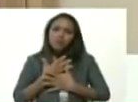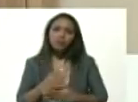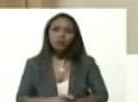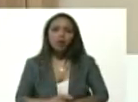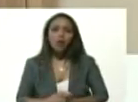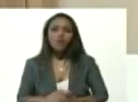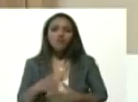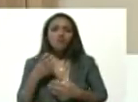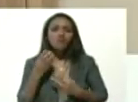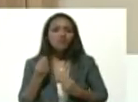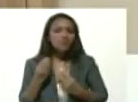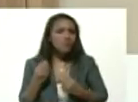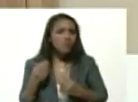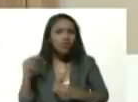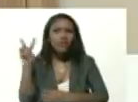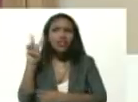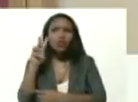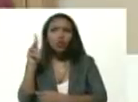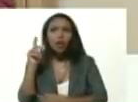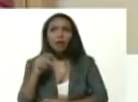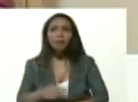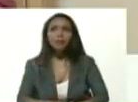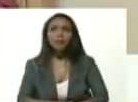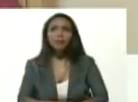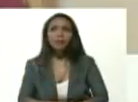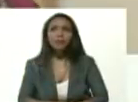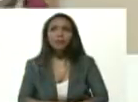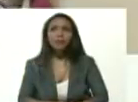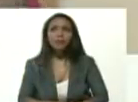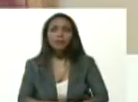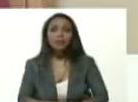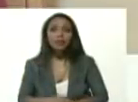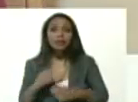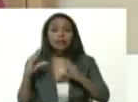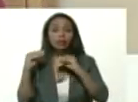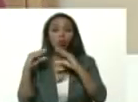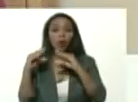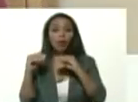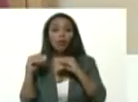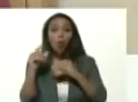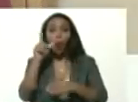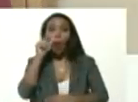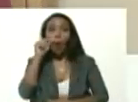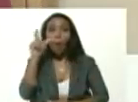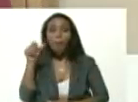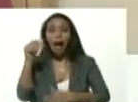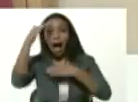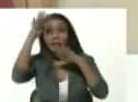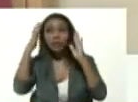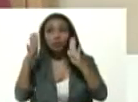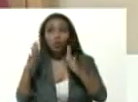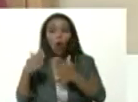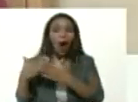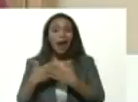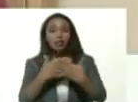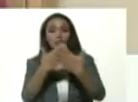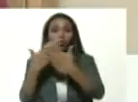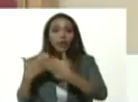con mucha pasión venezolanista. Estaba hablando el doctor, atención, gobernadores, vamos a ponernos a estudiar.